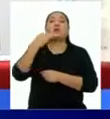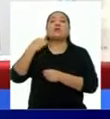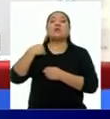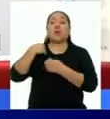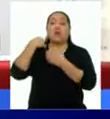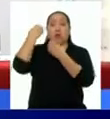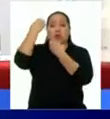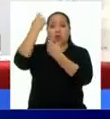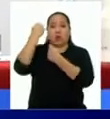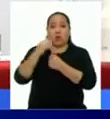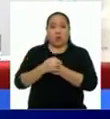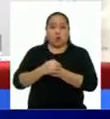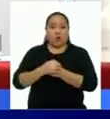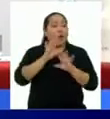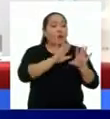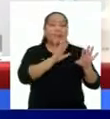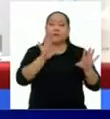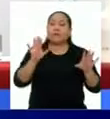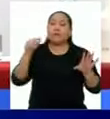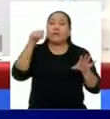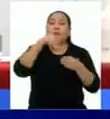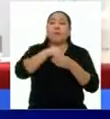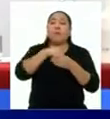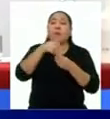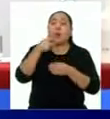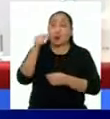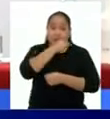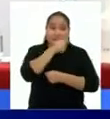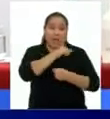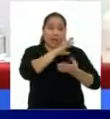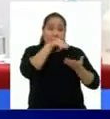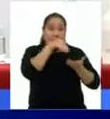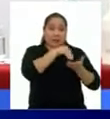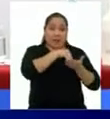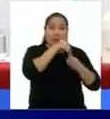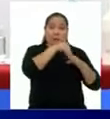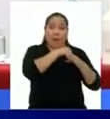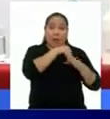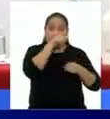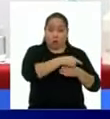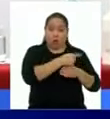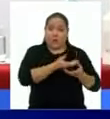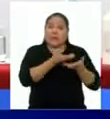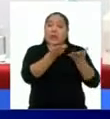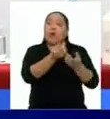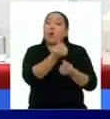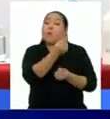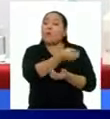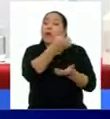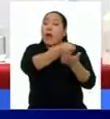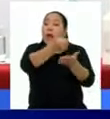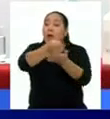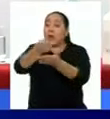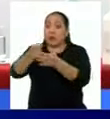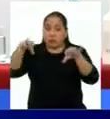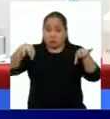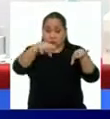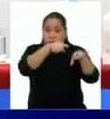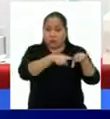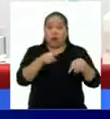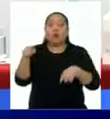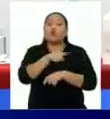a los bancos: bancos, ese dinero que les ha dado el Banco Central, préstenlo. Si por algún motivo